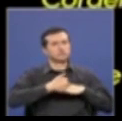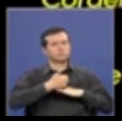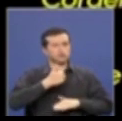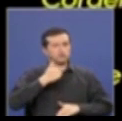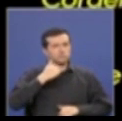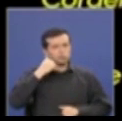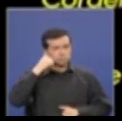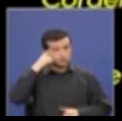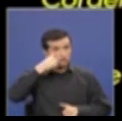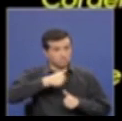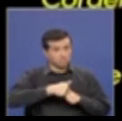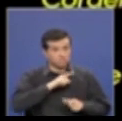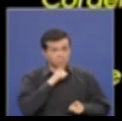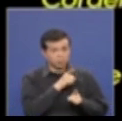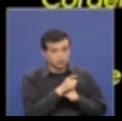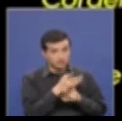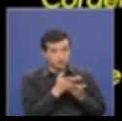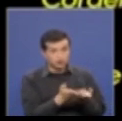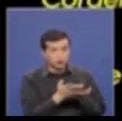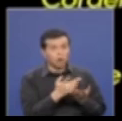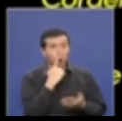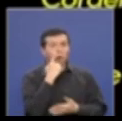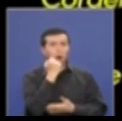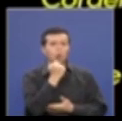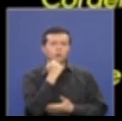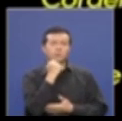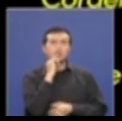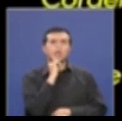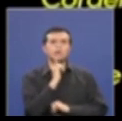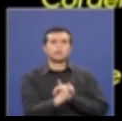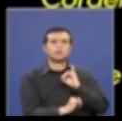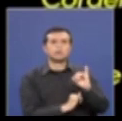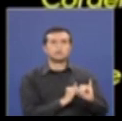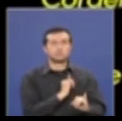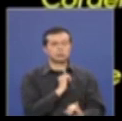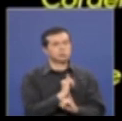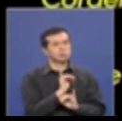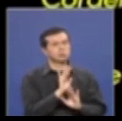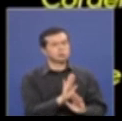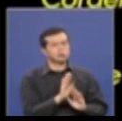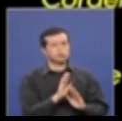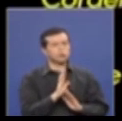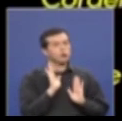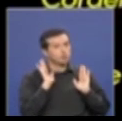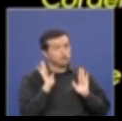no se olvide usted. Y el otro me parece que es un hombre más internacionalista.